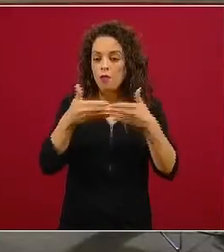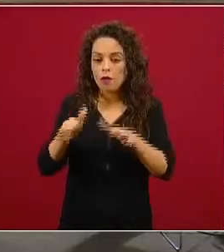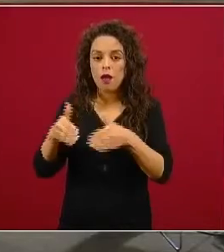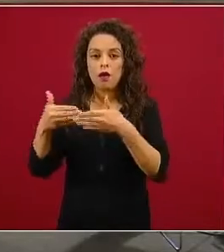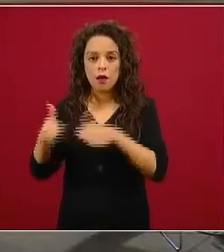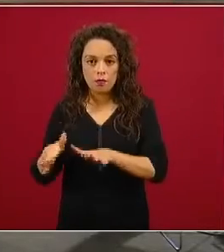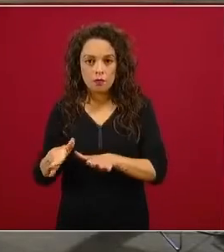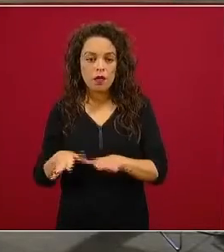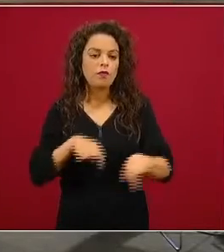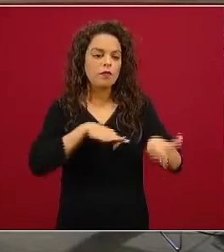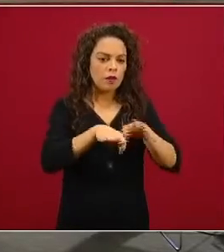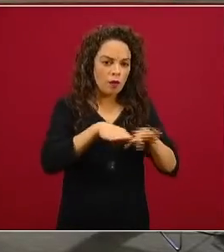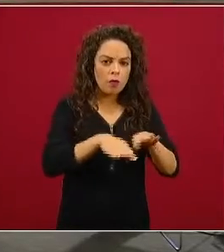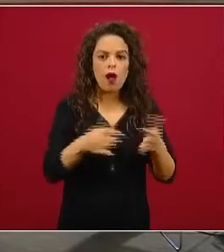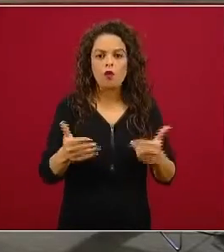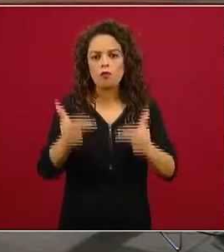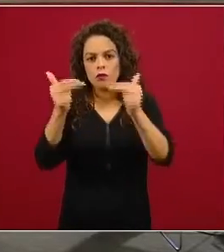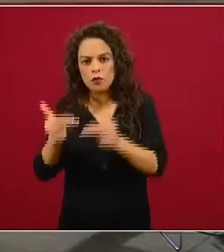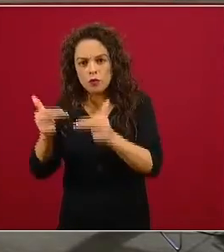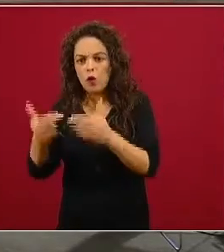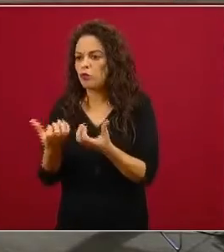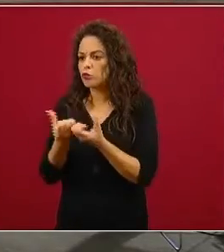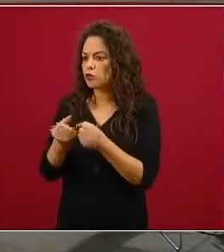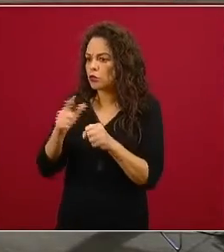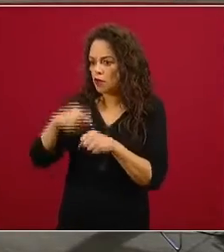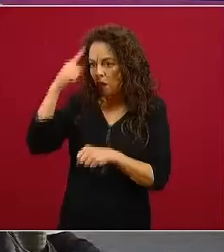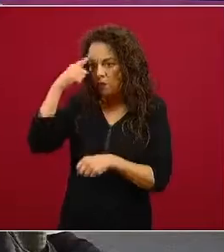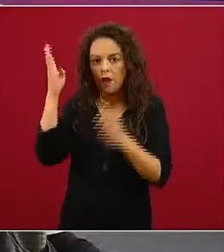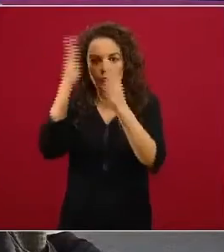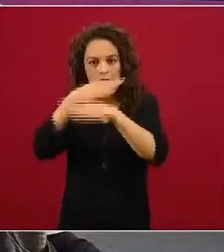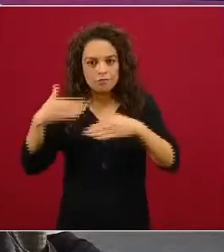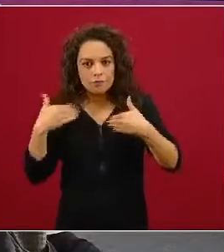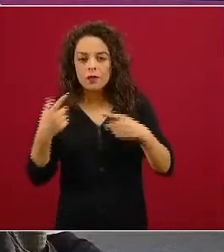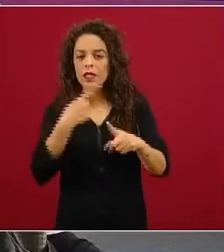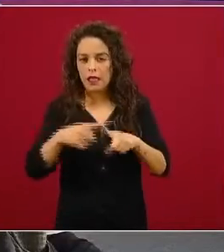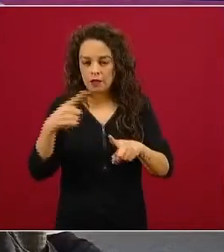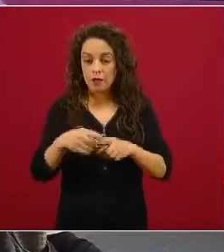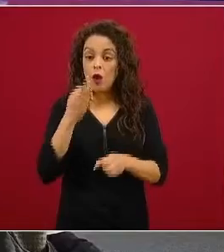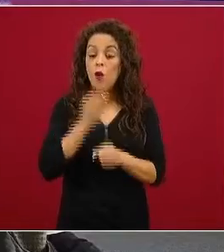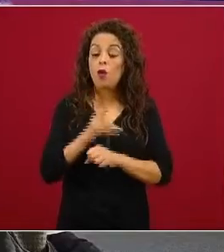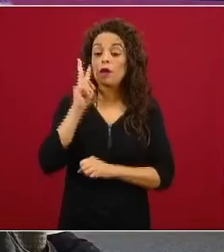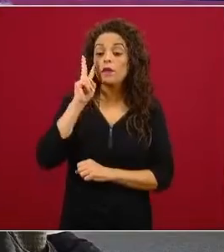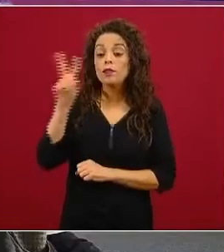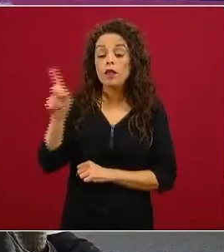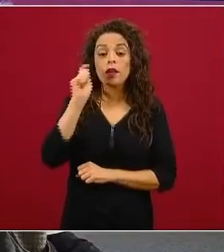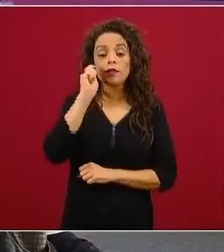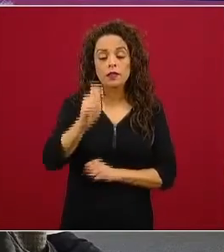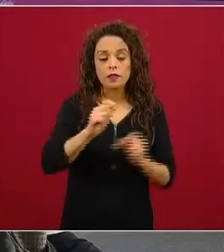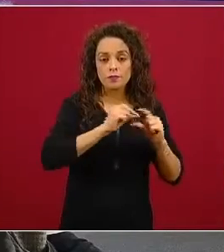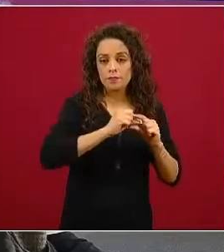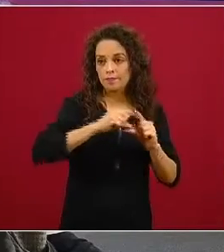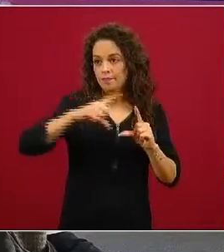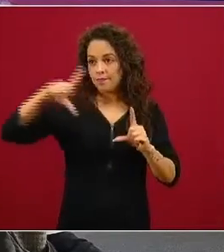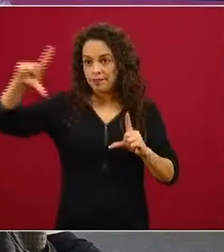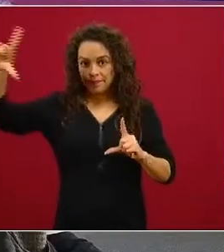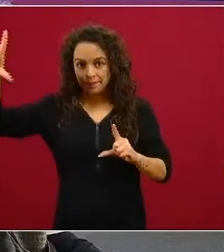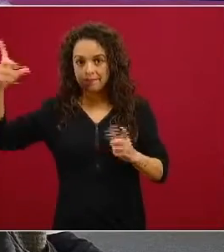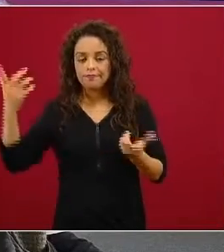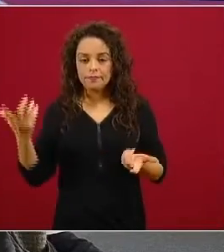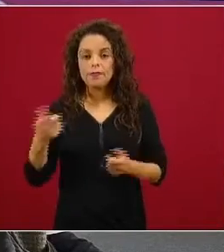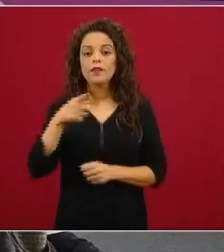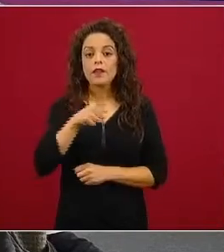son autoridades sanitarias, consagradas o reconocidas por la Ley General de Salud, tomen decisiones prácticas